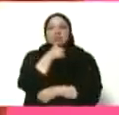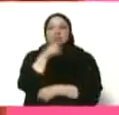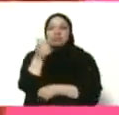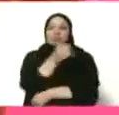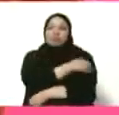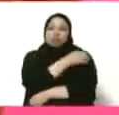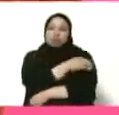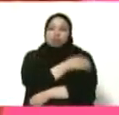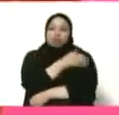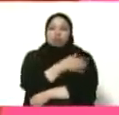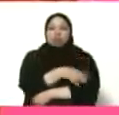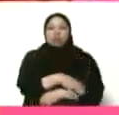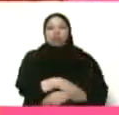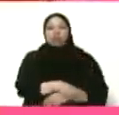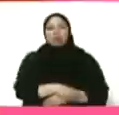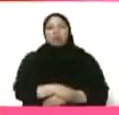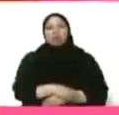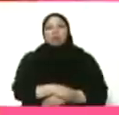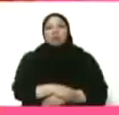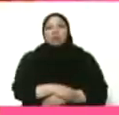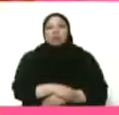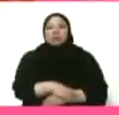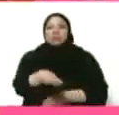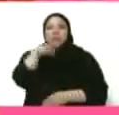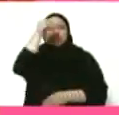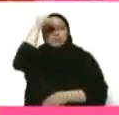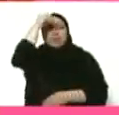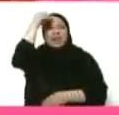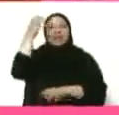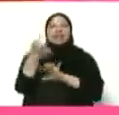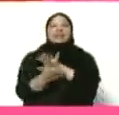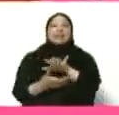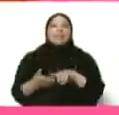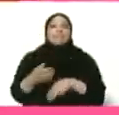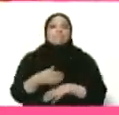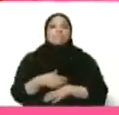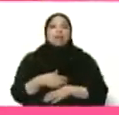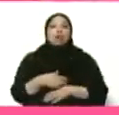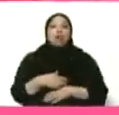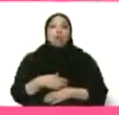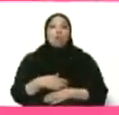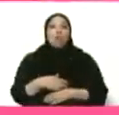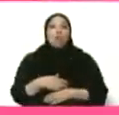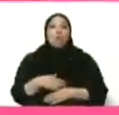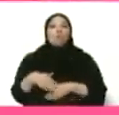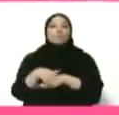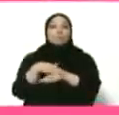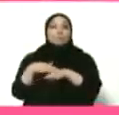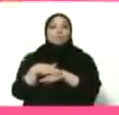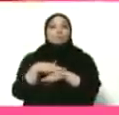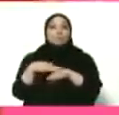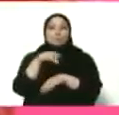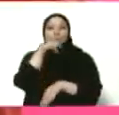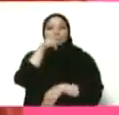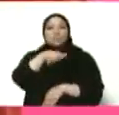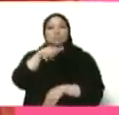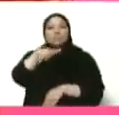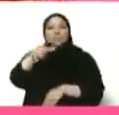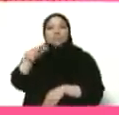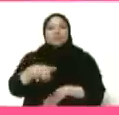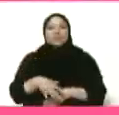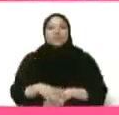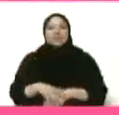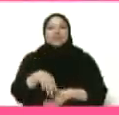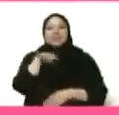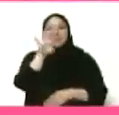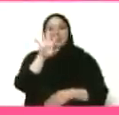derecha. Y no aprendemos. Aquí la izquierda llevaba las elecciones presidenciales